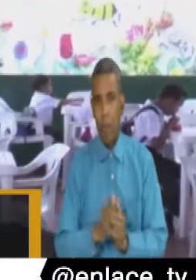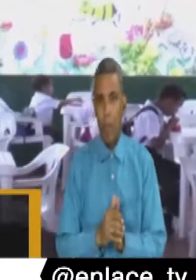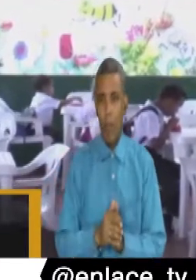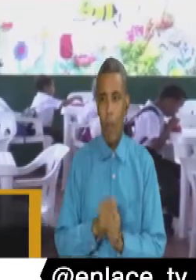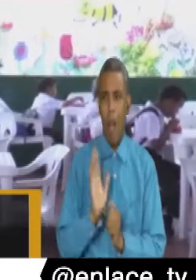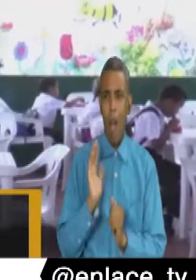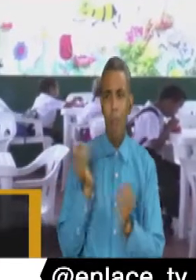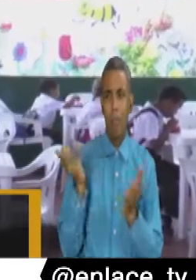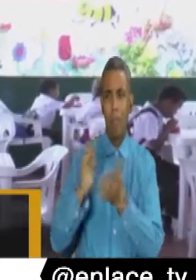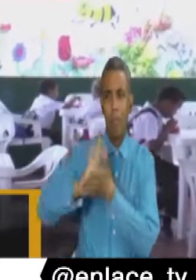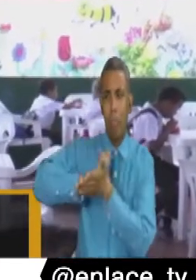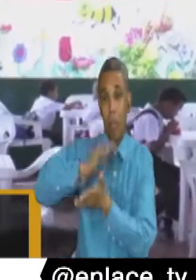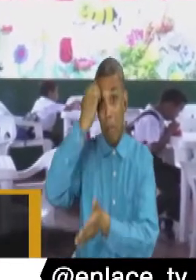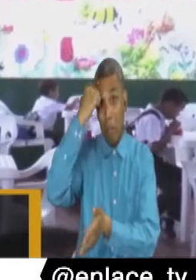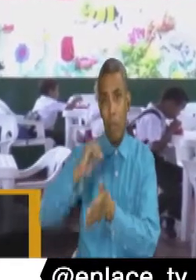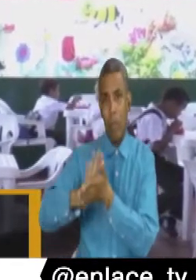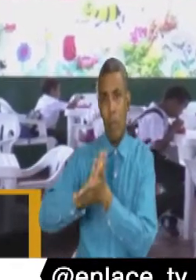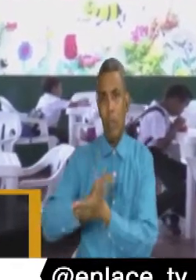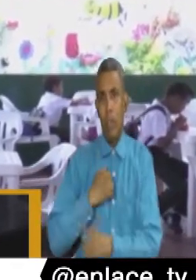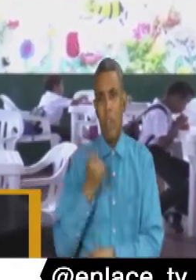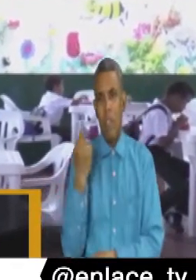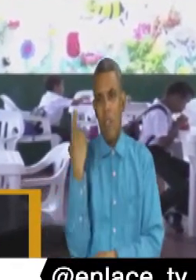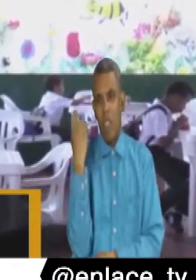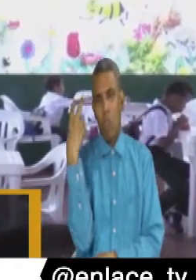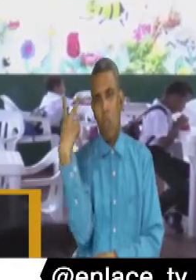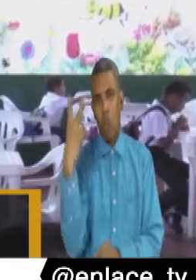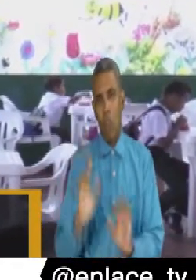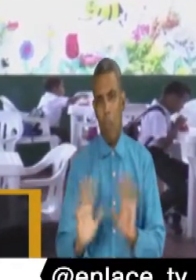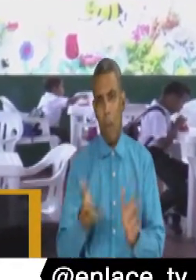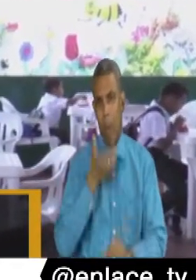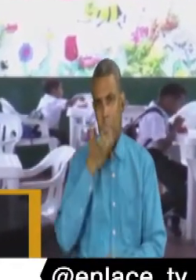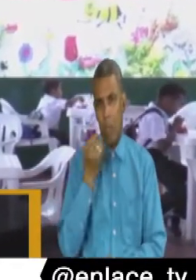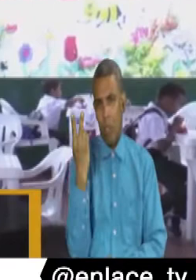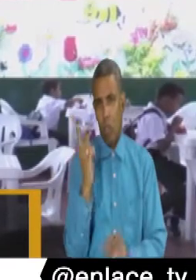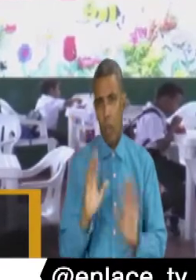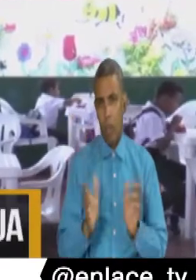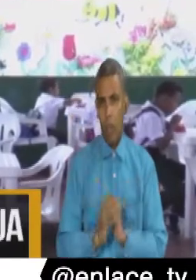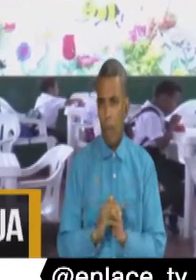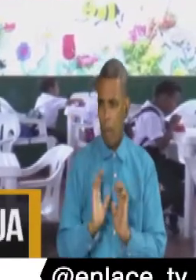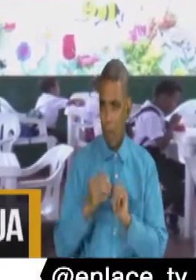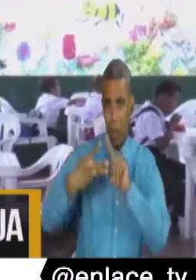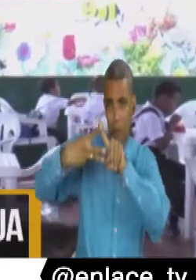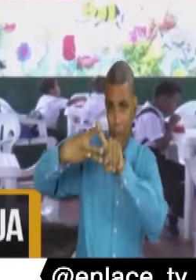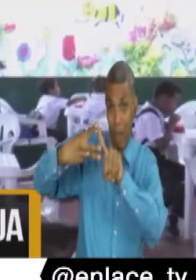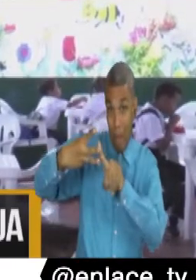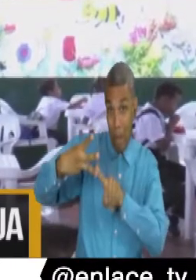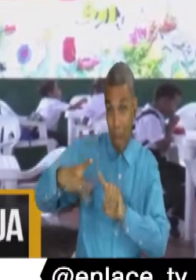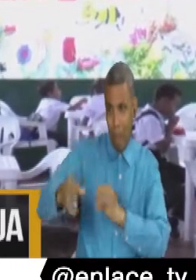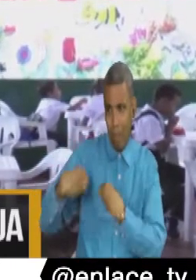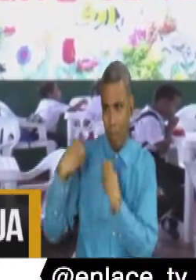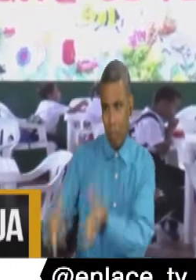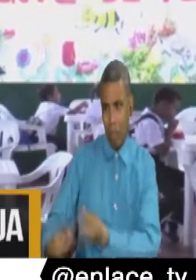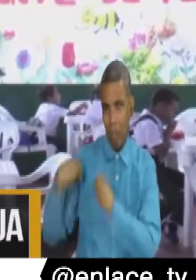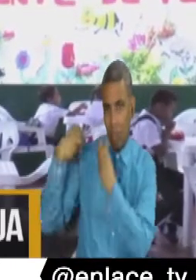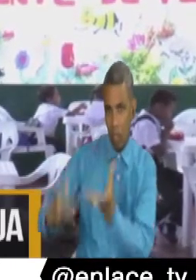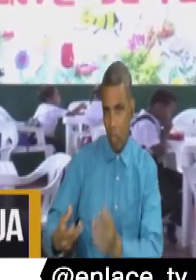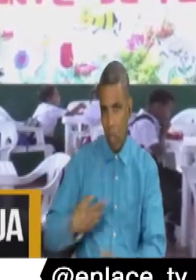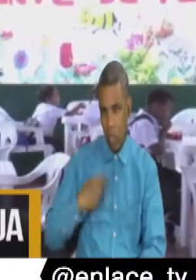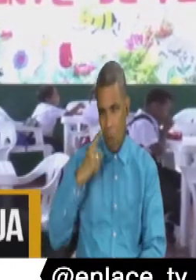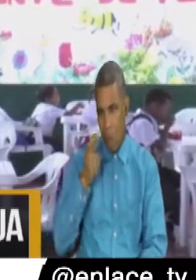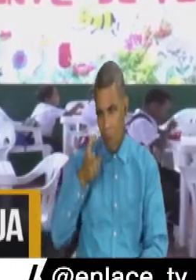solamente, recibieron el transporte y también recibieron su alimentación, una